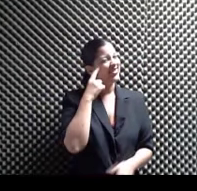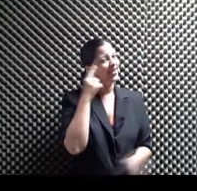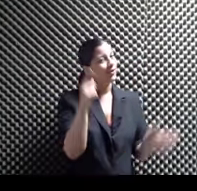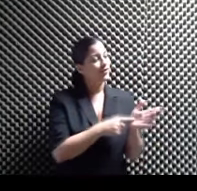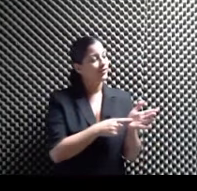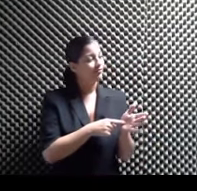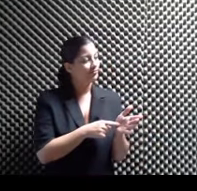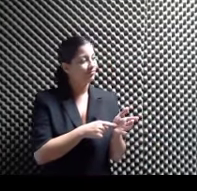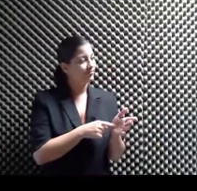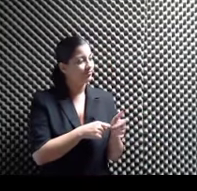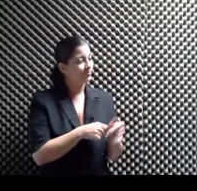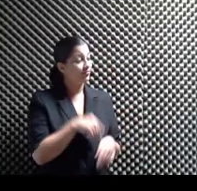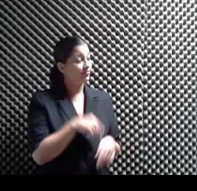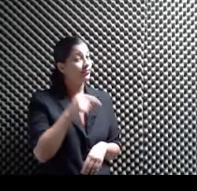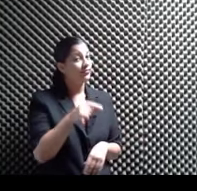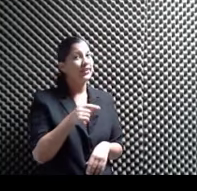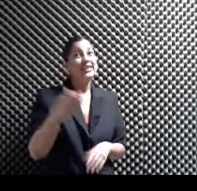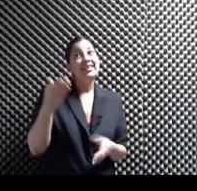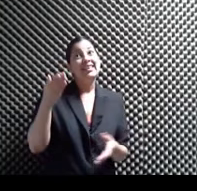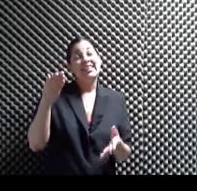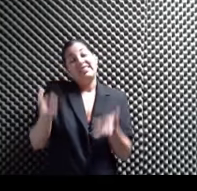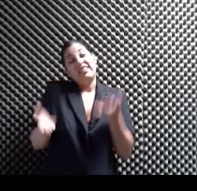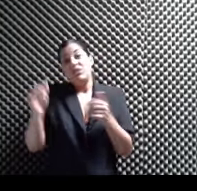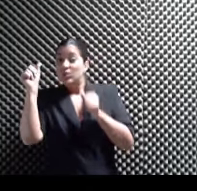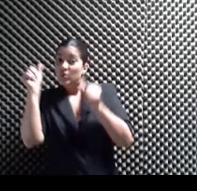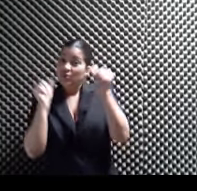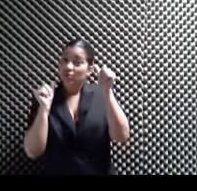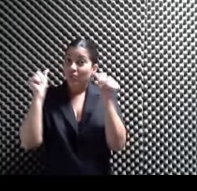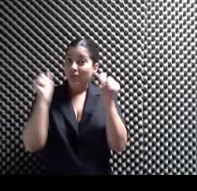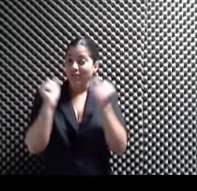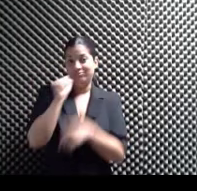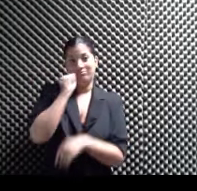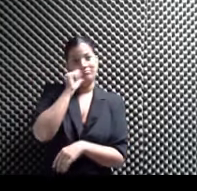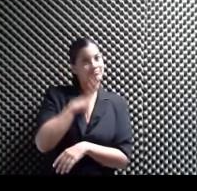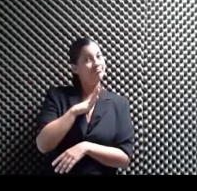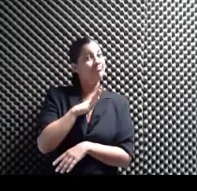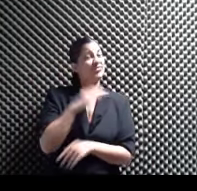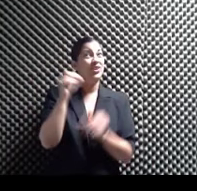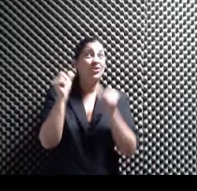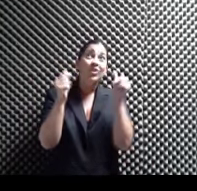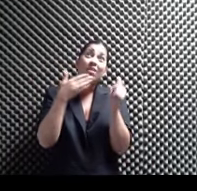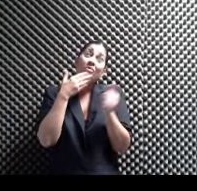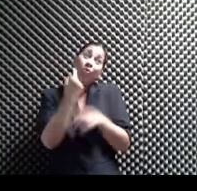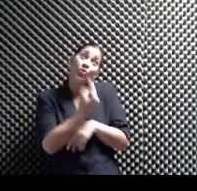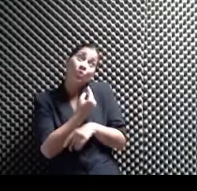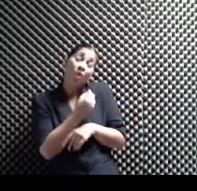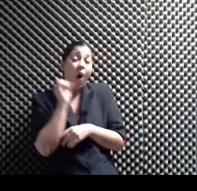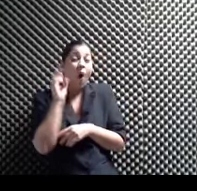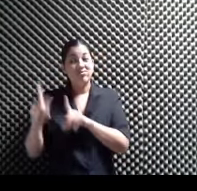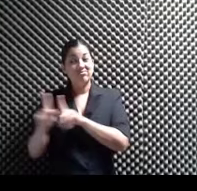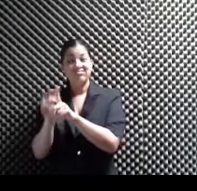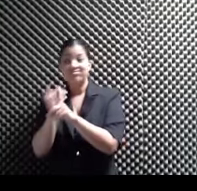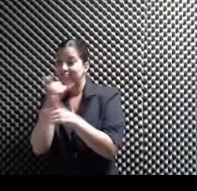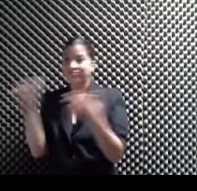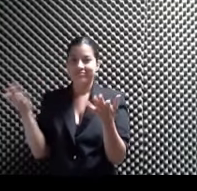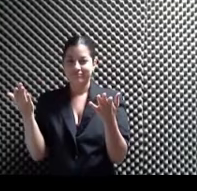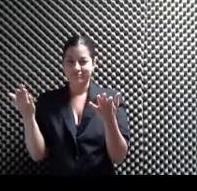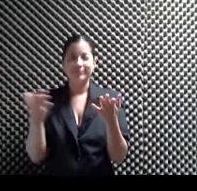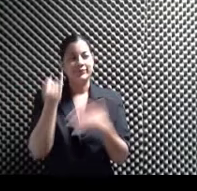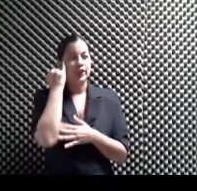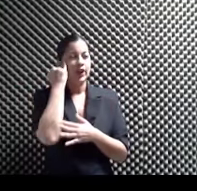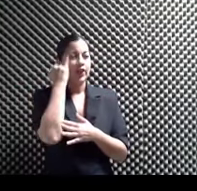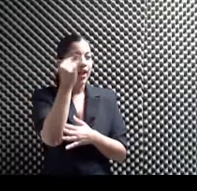poder Si tienen esa duda Si ustedes tienen esa duda Las chicas Y tienen esa duda Si es mejor estar sola Que mal acompañada Pues ahí van a tener una idea